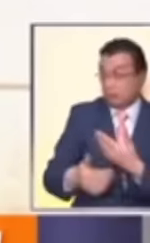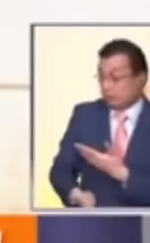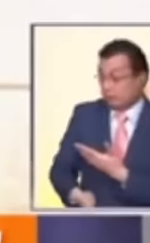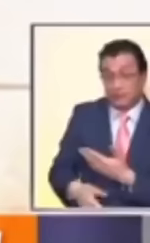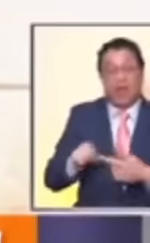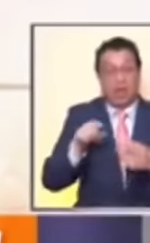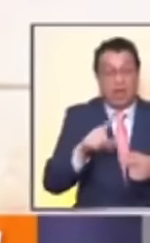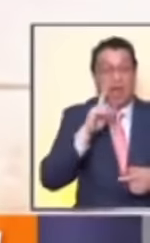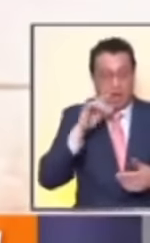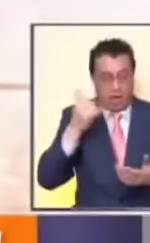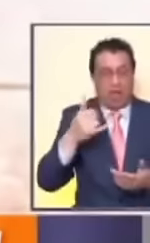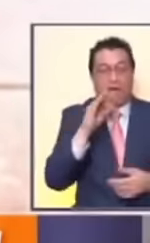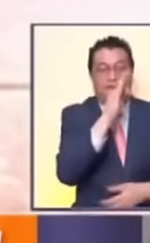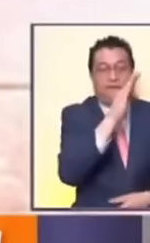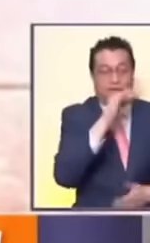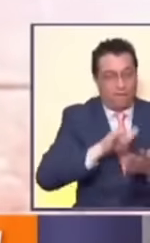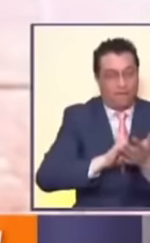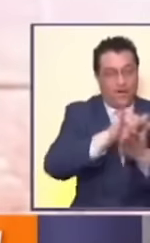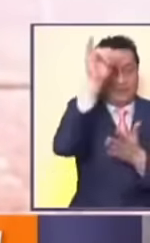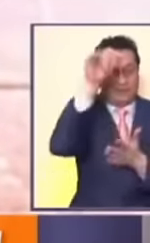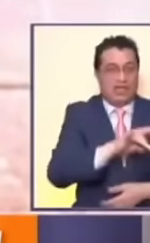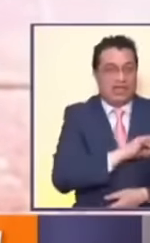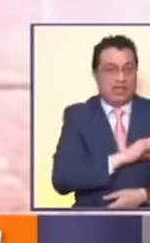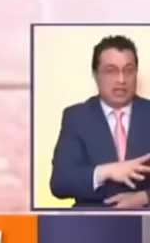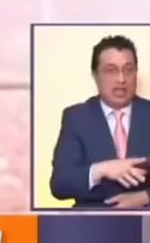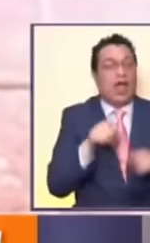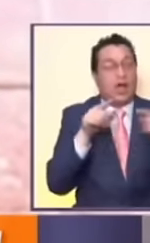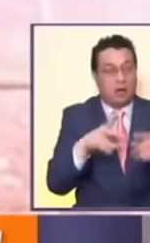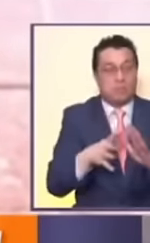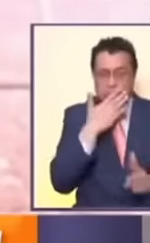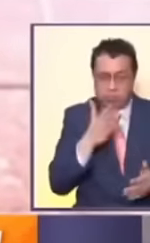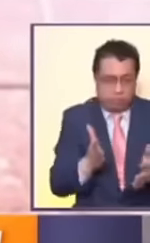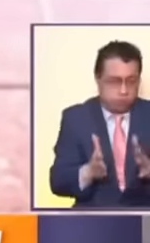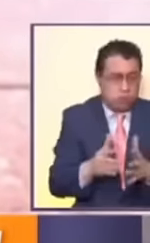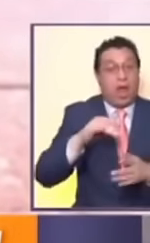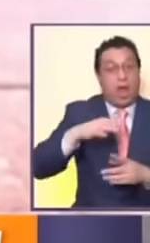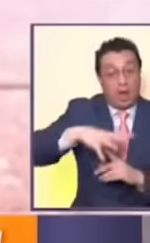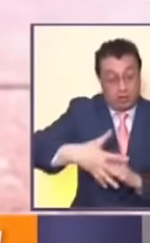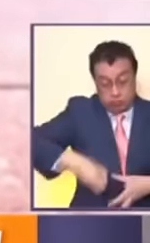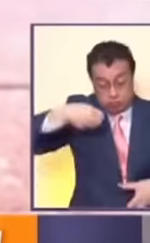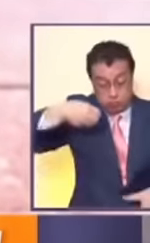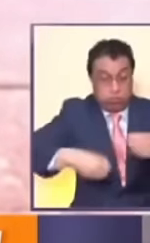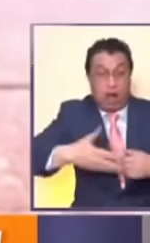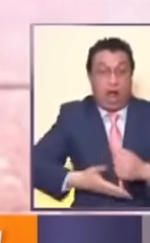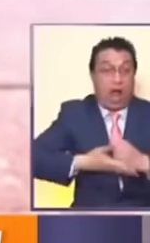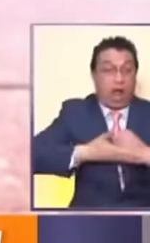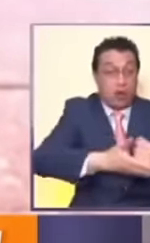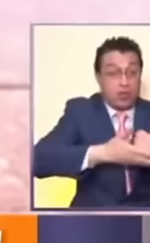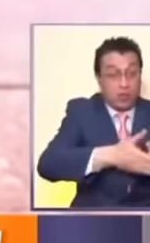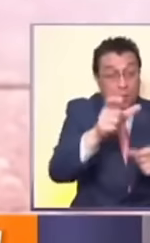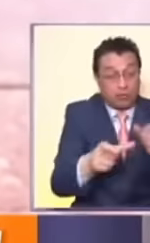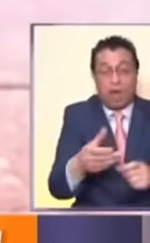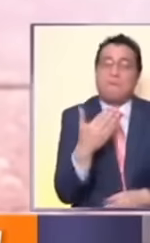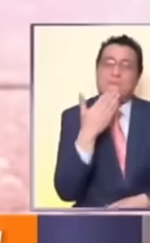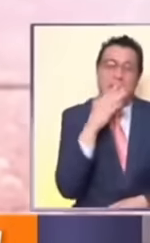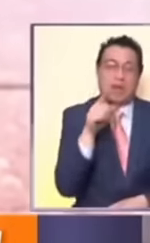en la Fuerza Aérea de Chile. Alta tecnología y mayor capacidad para rescates son algunas de sus características principales. Un equipo de